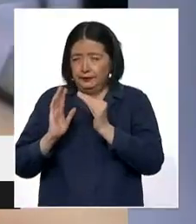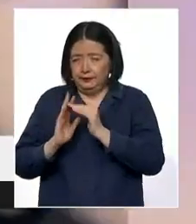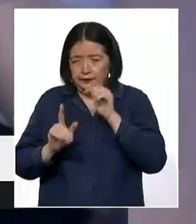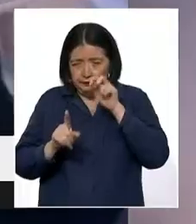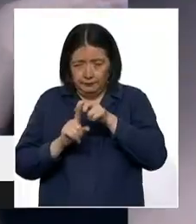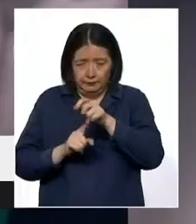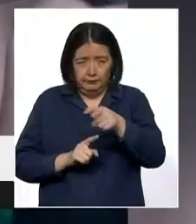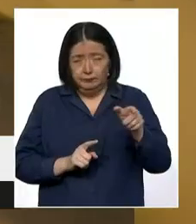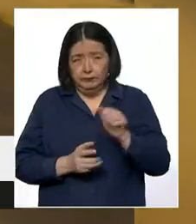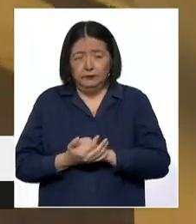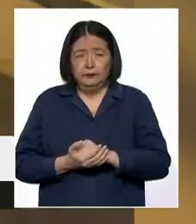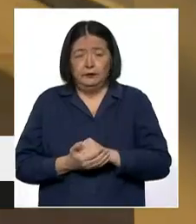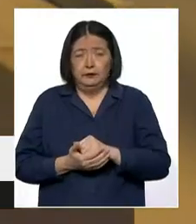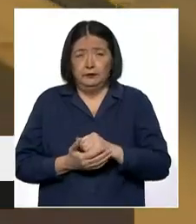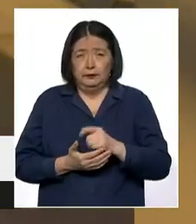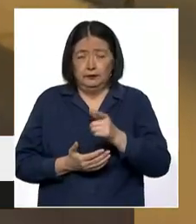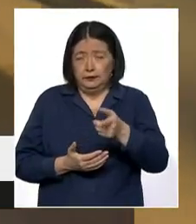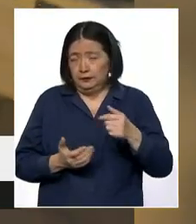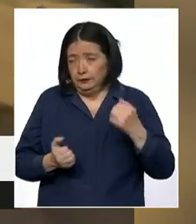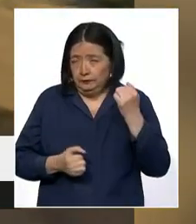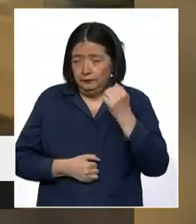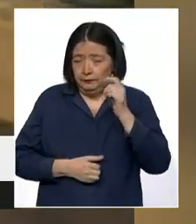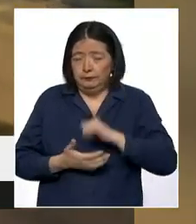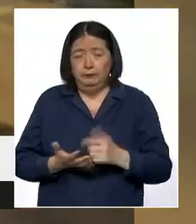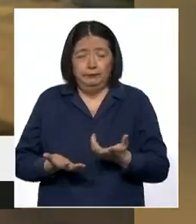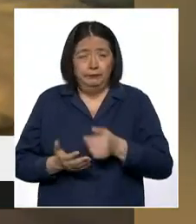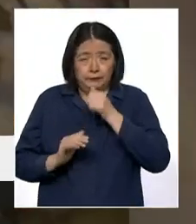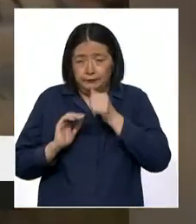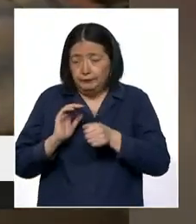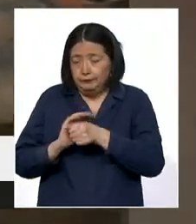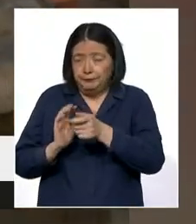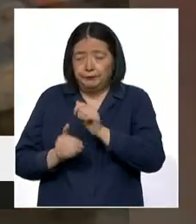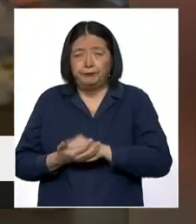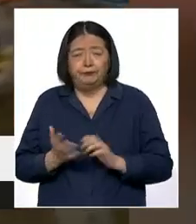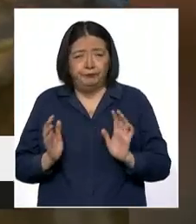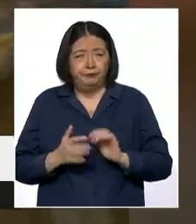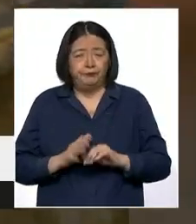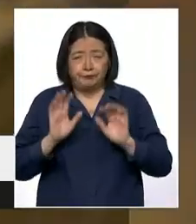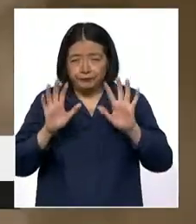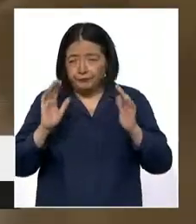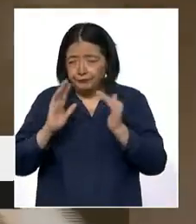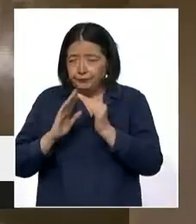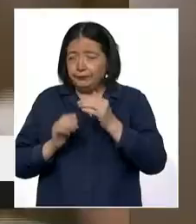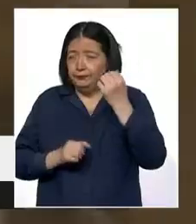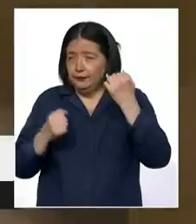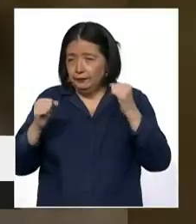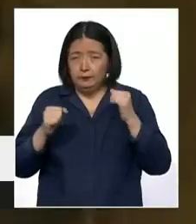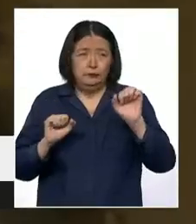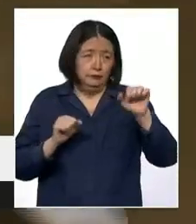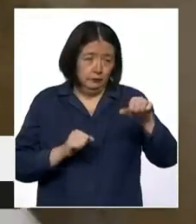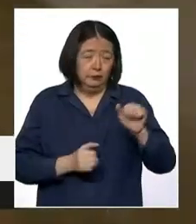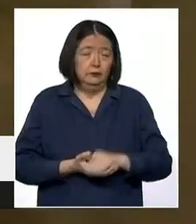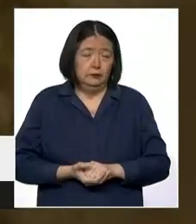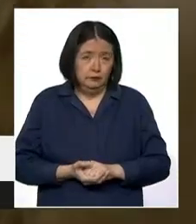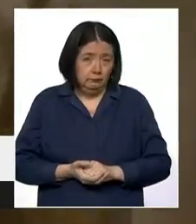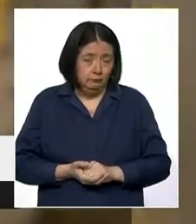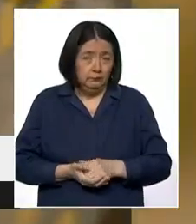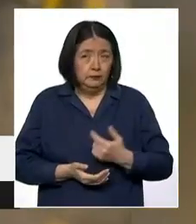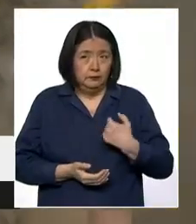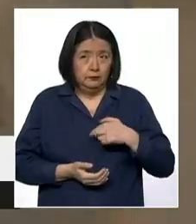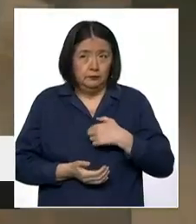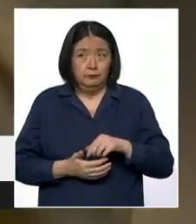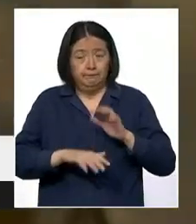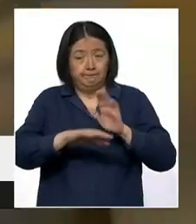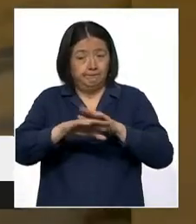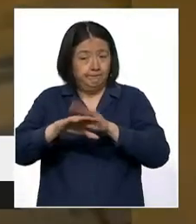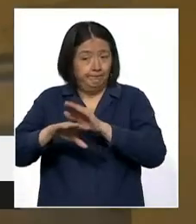detectado estas fiestas QR secretas en 10 viviendas de La Molina. Así es, aprovechamos en exhortar, en